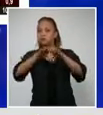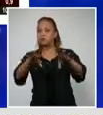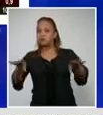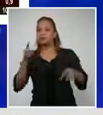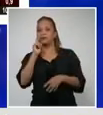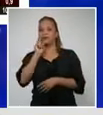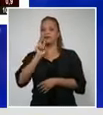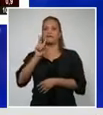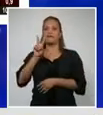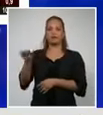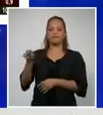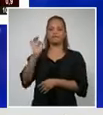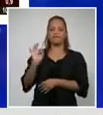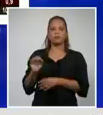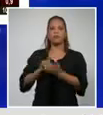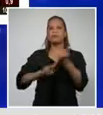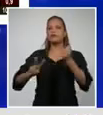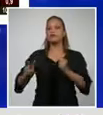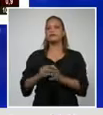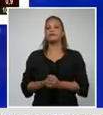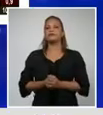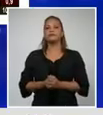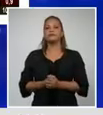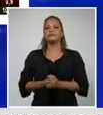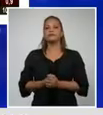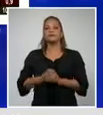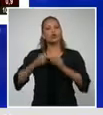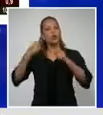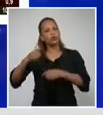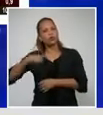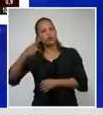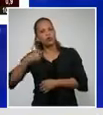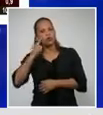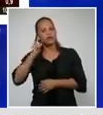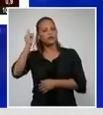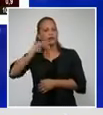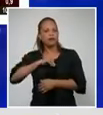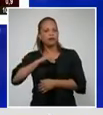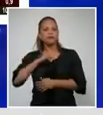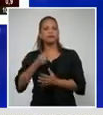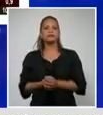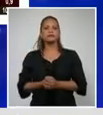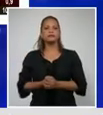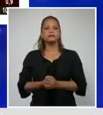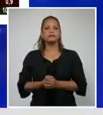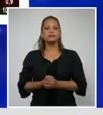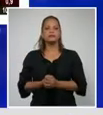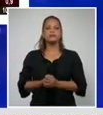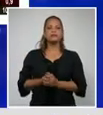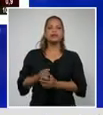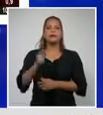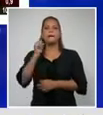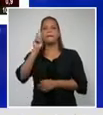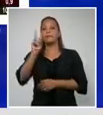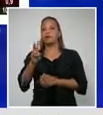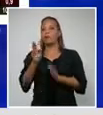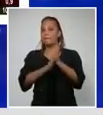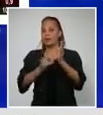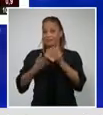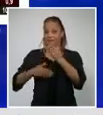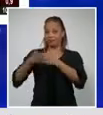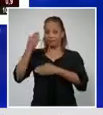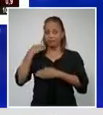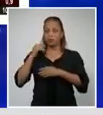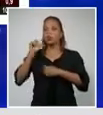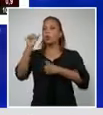ahí. Como ya es costumbre, como ya se conoce, llevamos más de 2 meses con un comportamiento en el